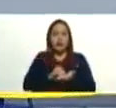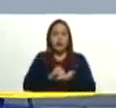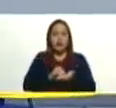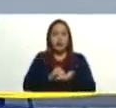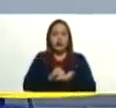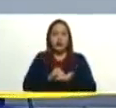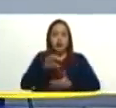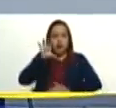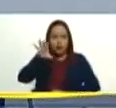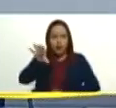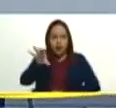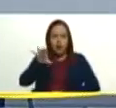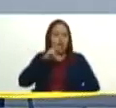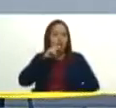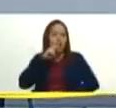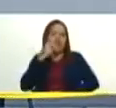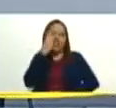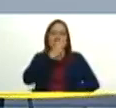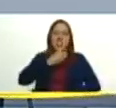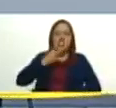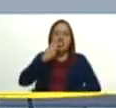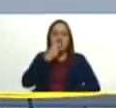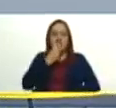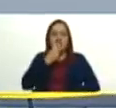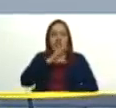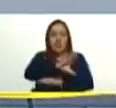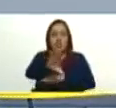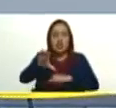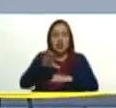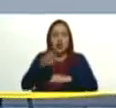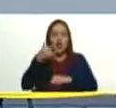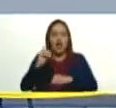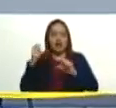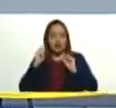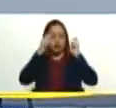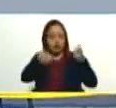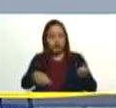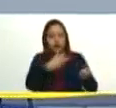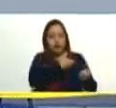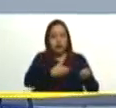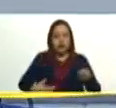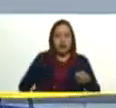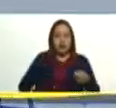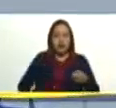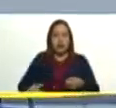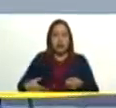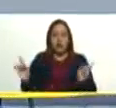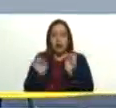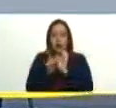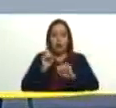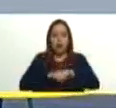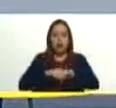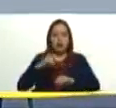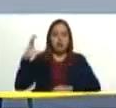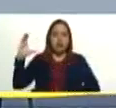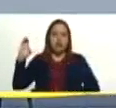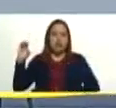país de habla inglesa del Caribe preside la presidencia pro tempore de la CELAC.